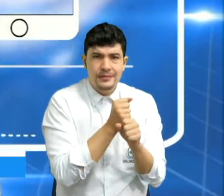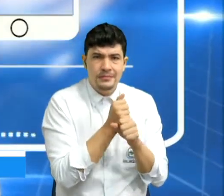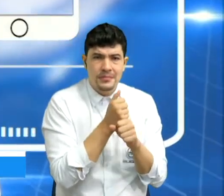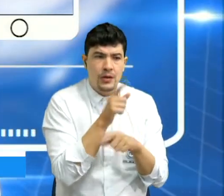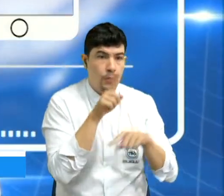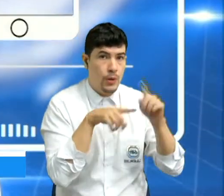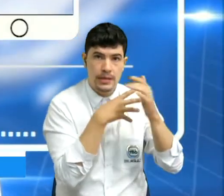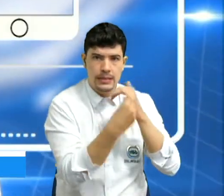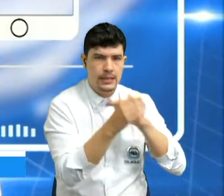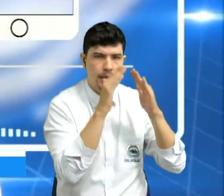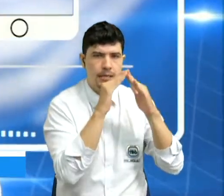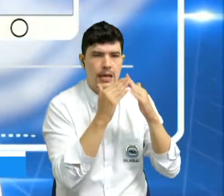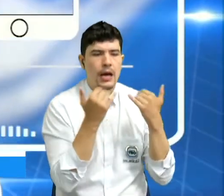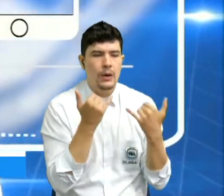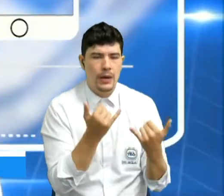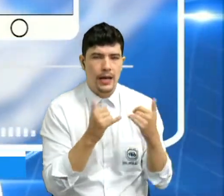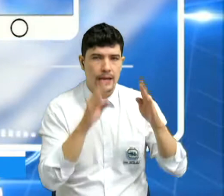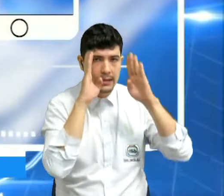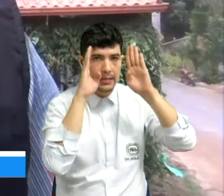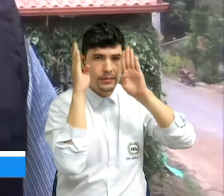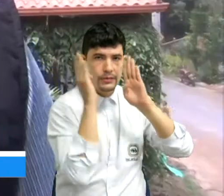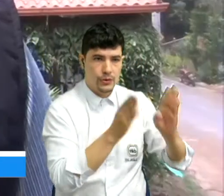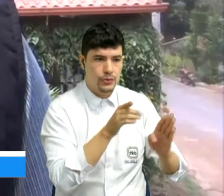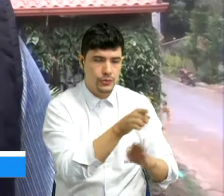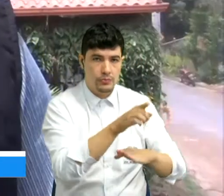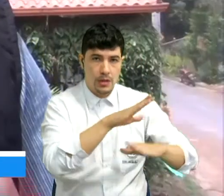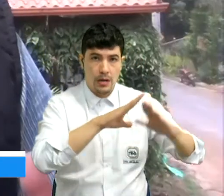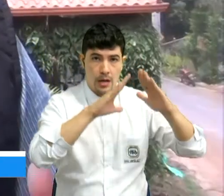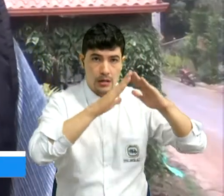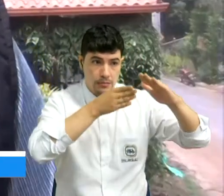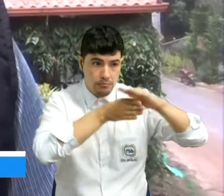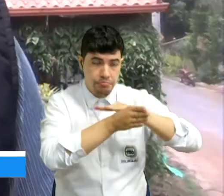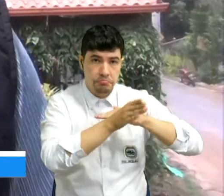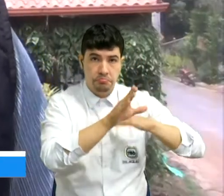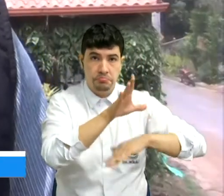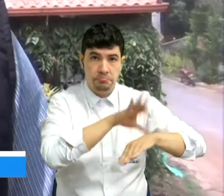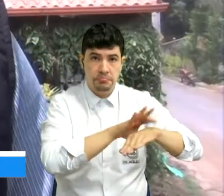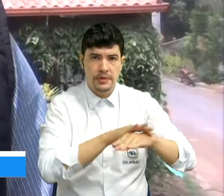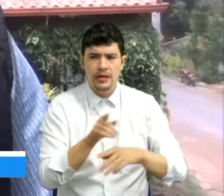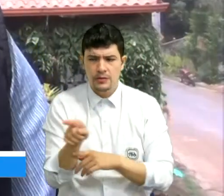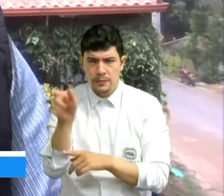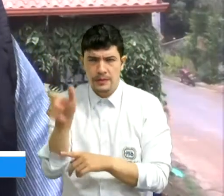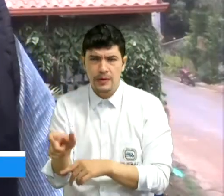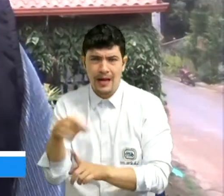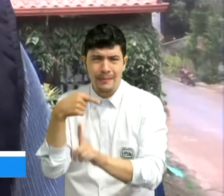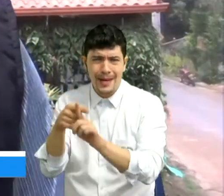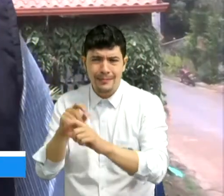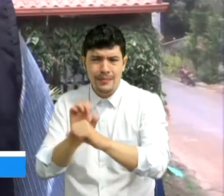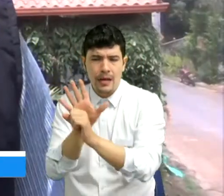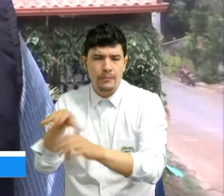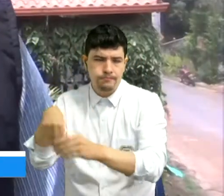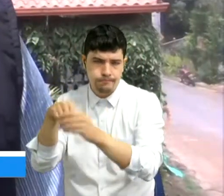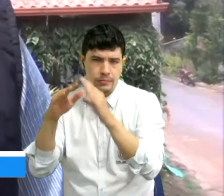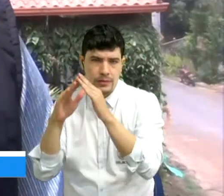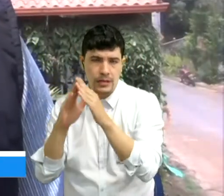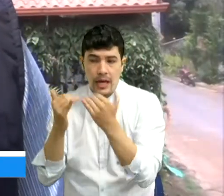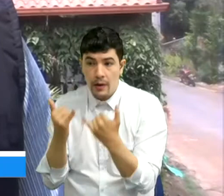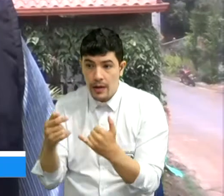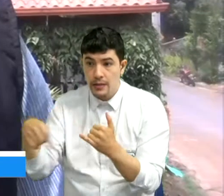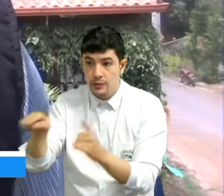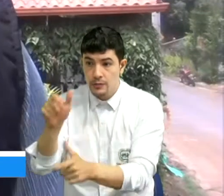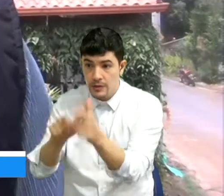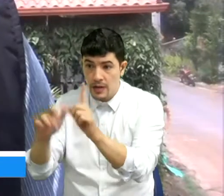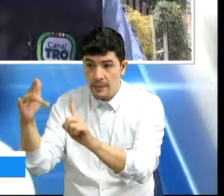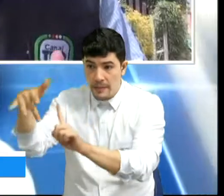medida está atención domiciliaria la persona afectada se encuentra aislada y las autoridades adelantan el cerco epidemiológico con las